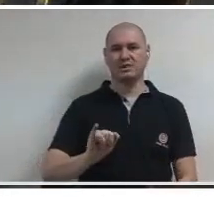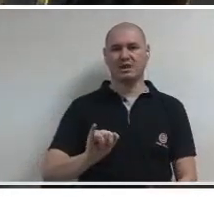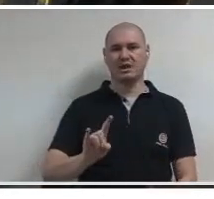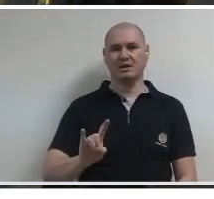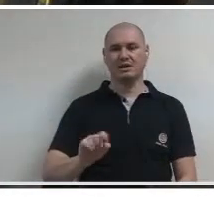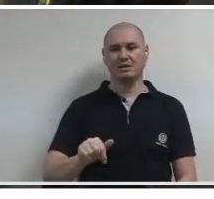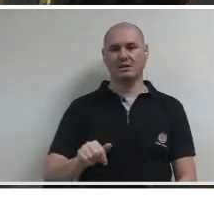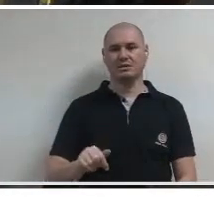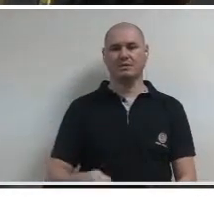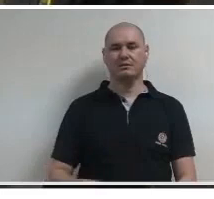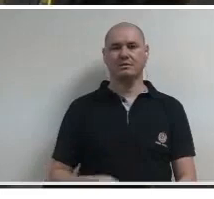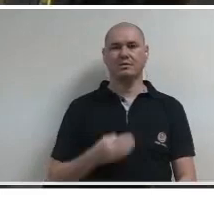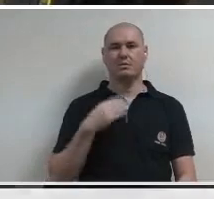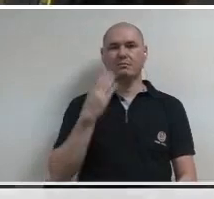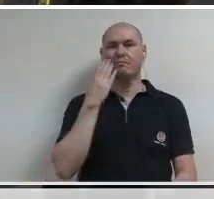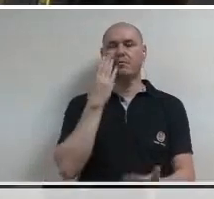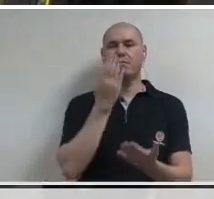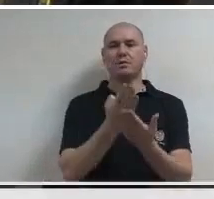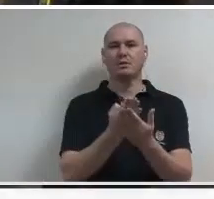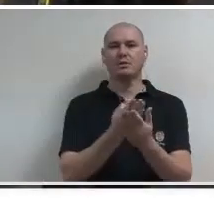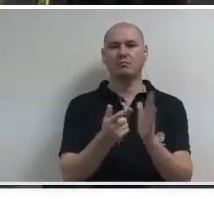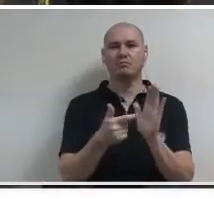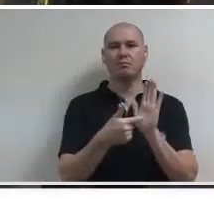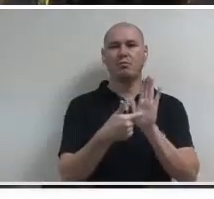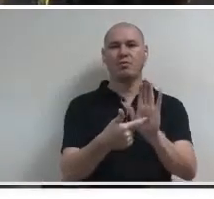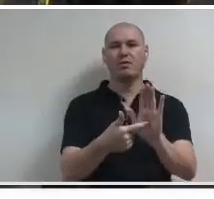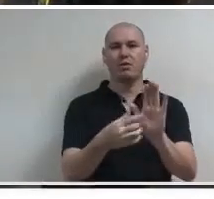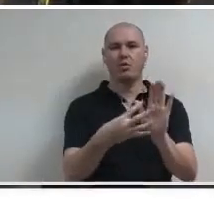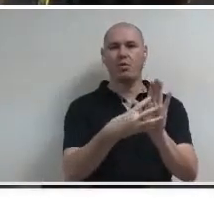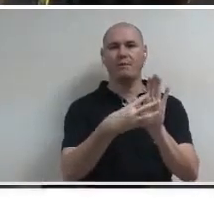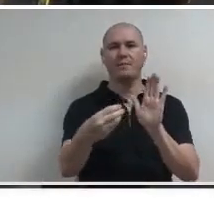USAID o financiaba a que teramo